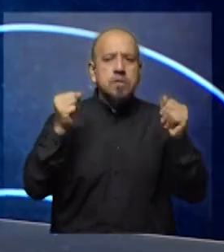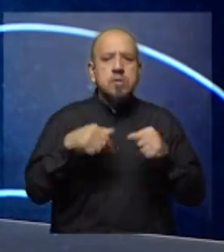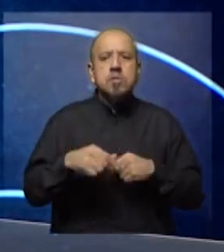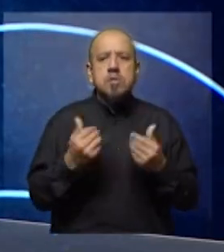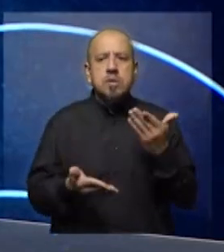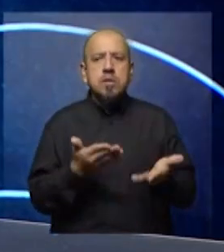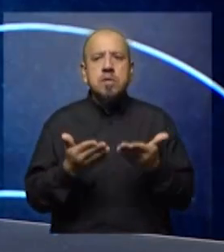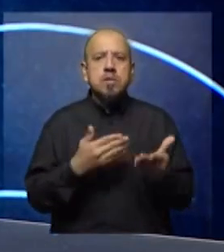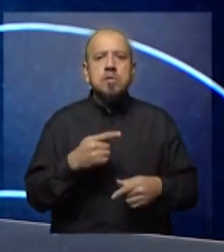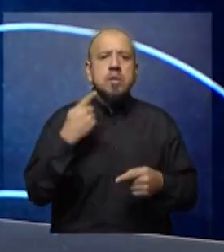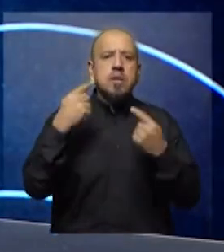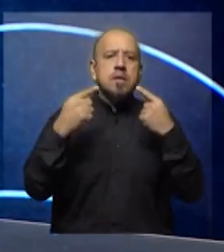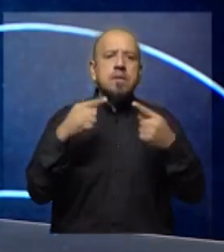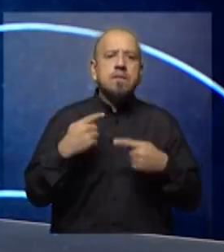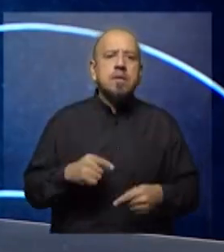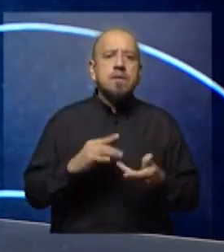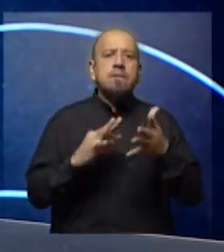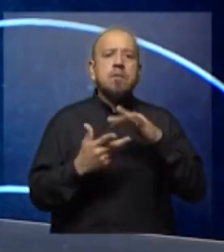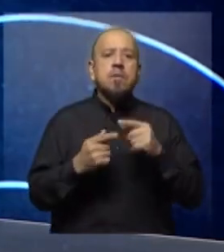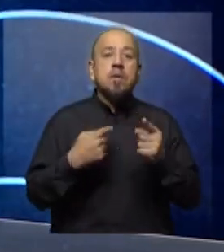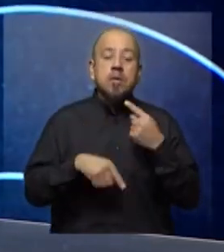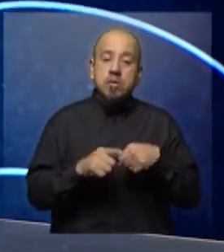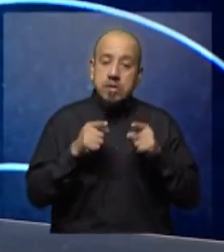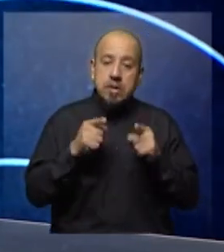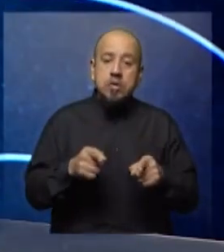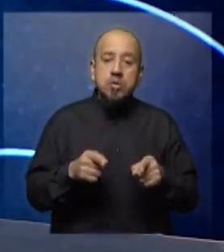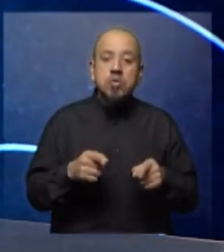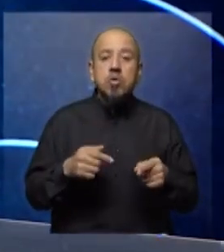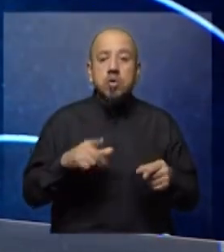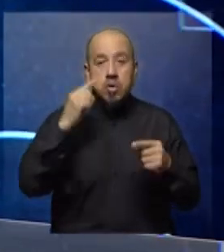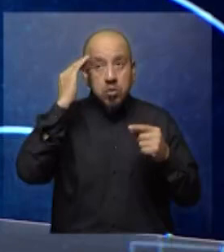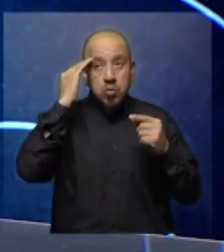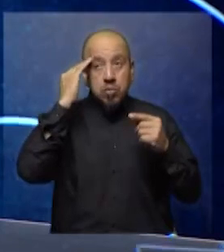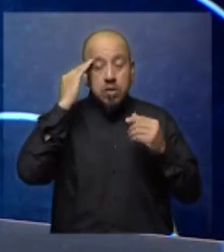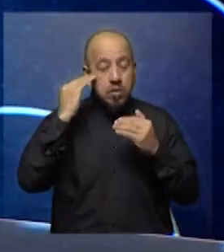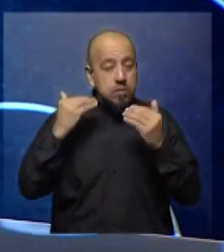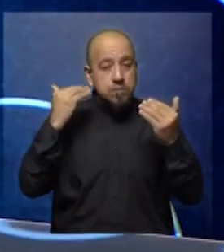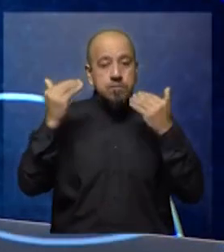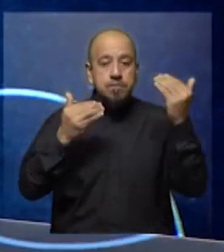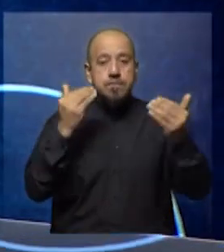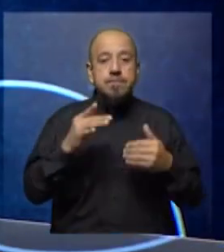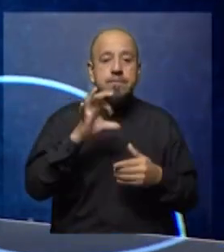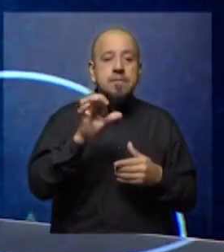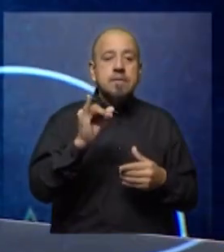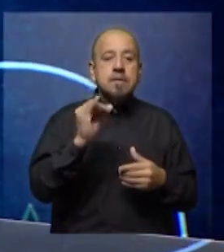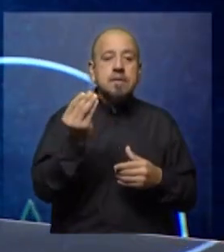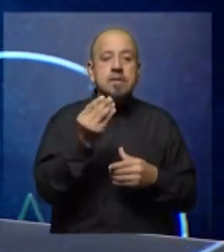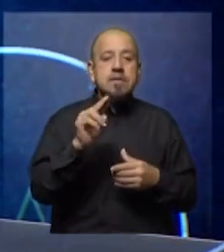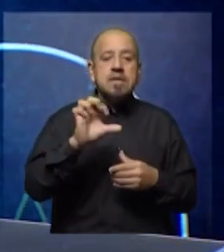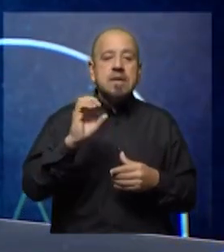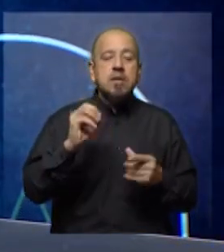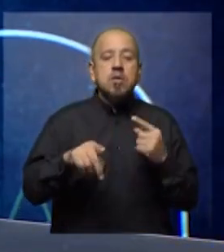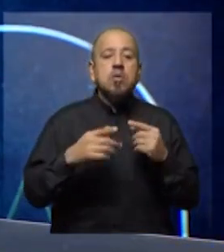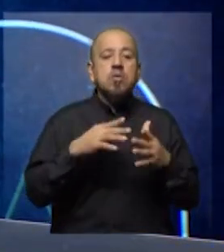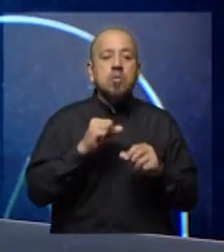un análisis diferente tipo de operaciones en ese transcurrir de tu mente ese sitio afectivo vos podés ir